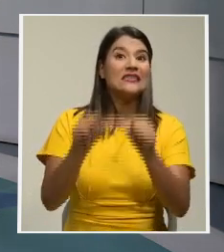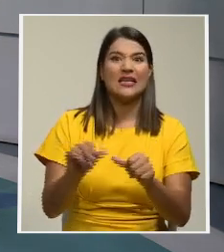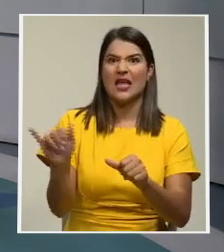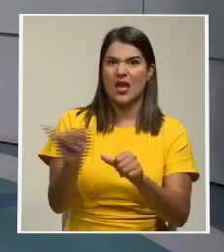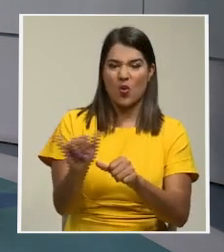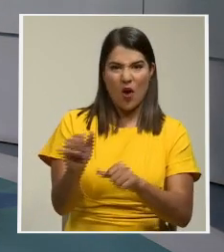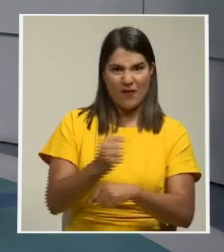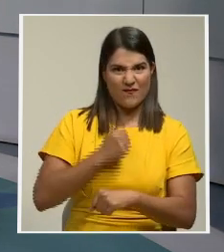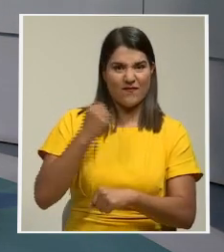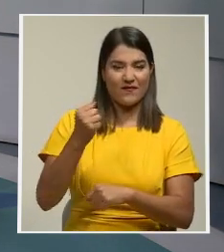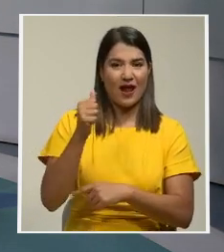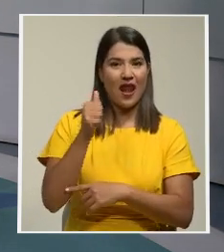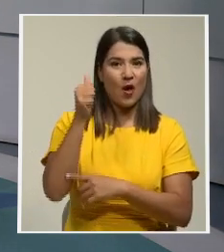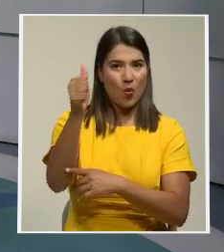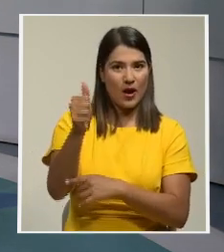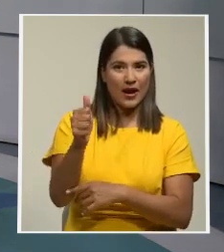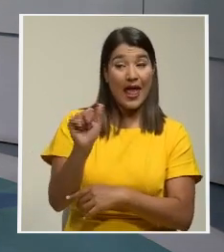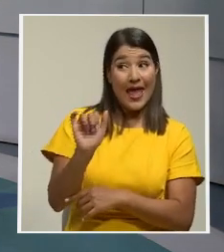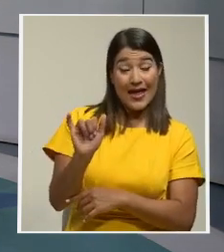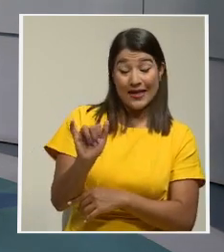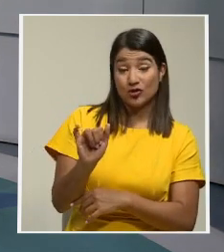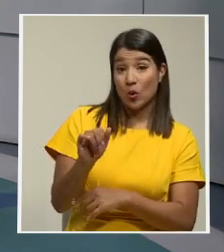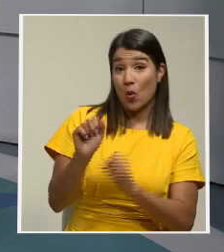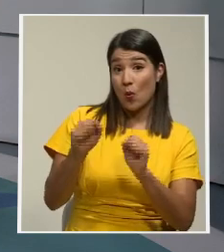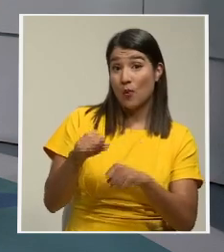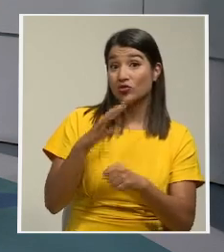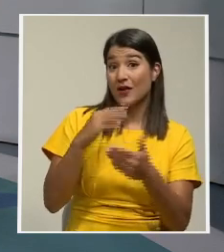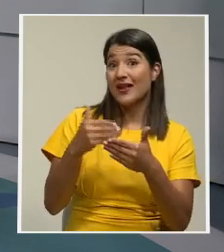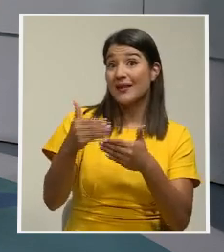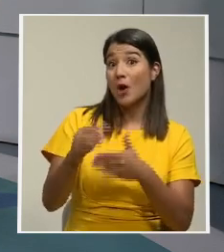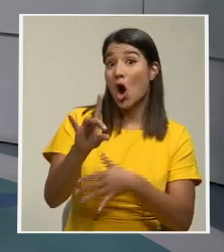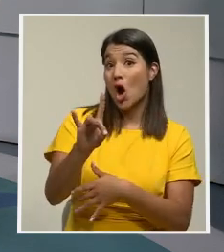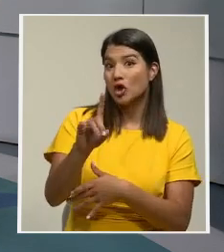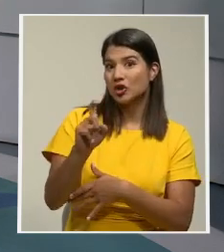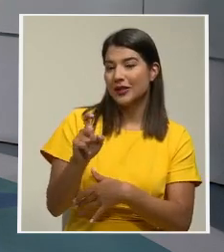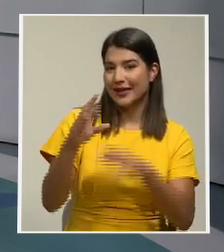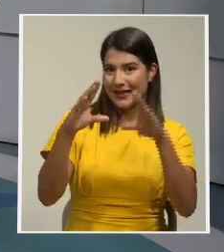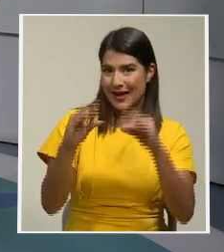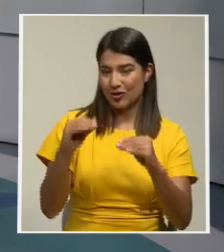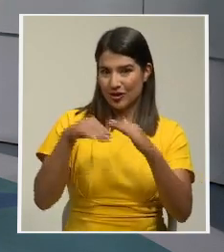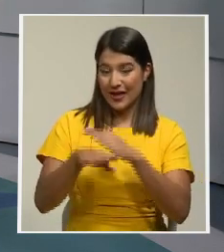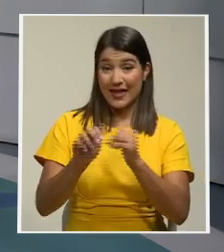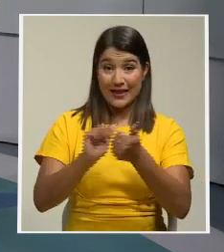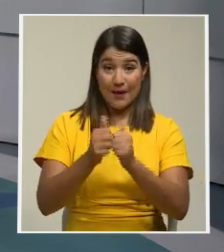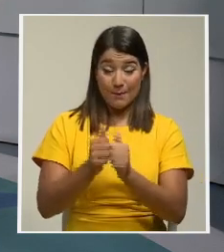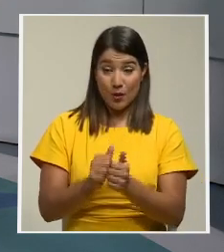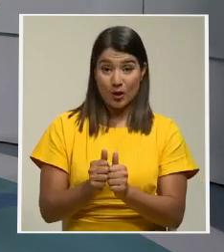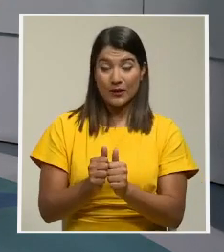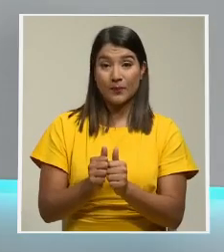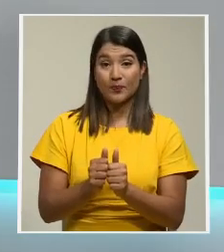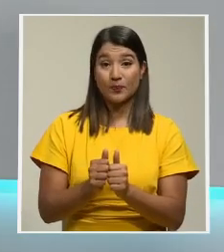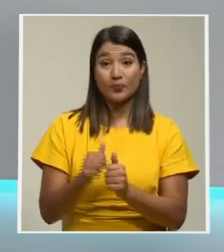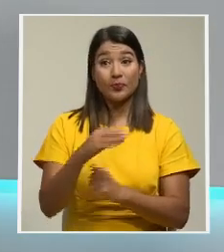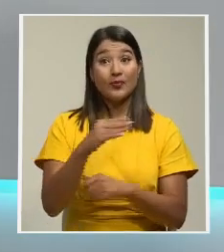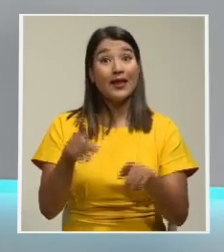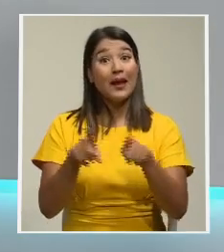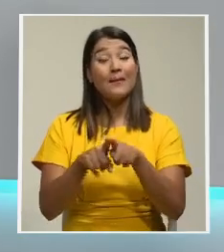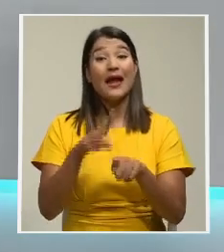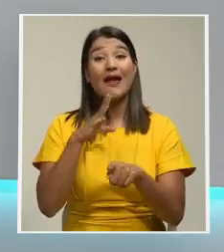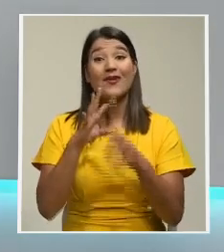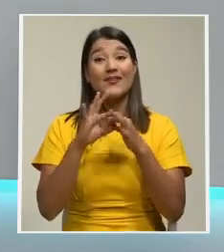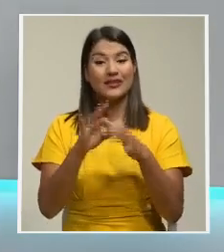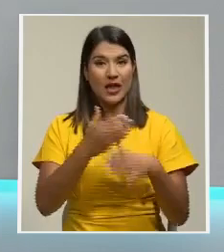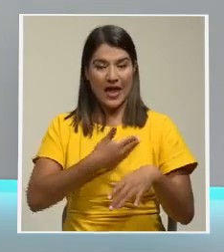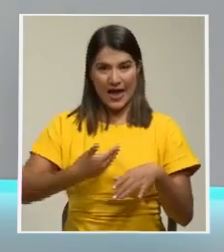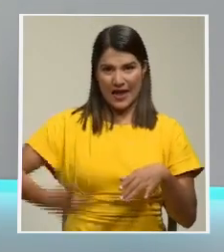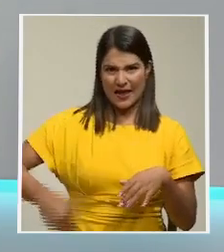Liga Deportiva Alajuelense. Esto es un poco de lo que vamos a tener ahora a las 8:30 de la noche en la sección deportiva, en Deportivos del 13. Vamos a hablar también del